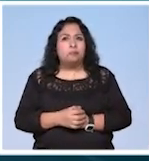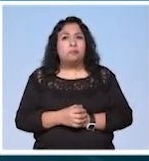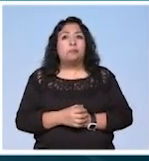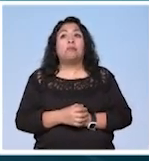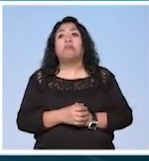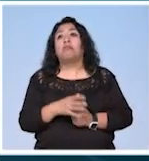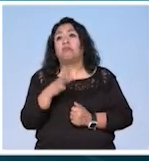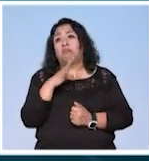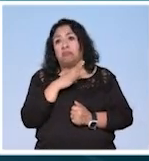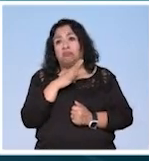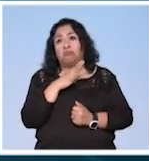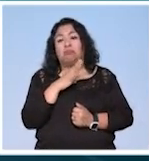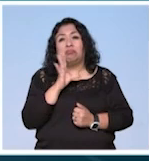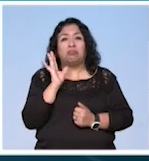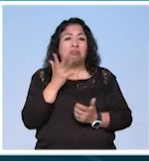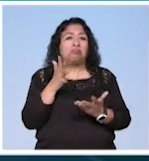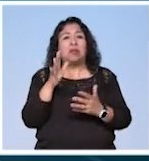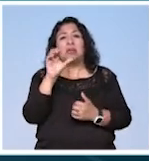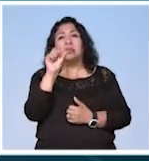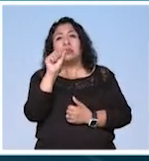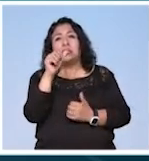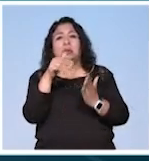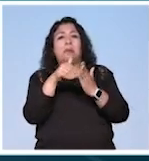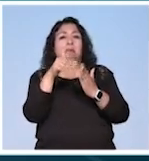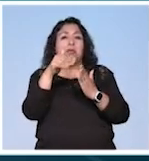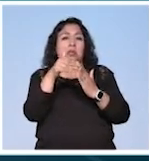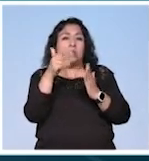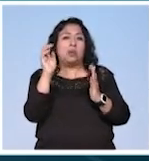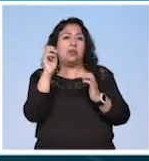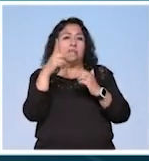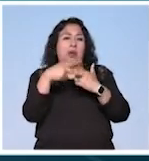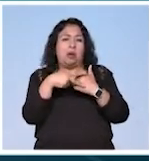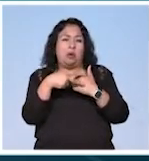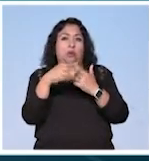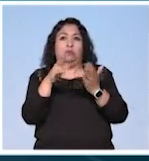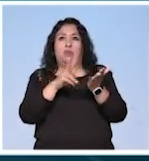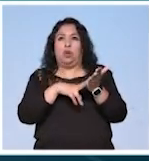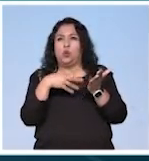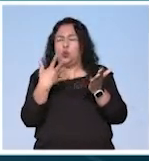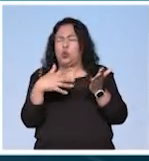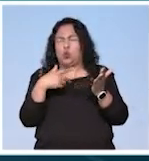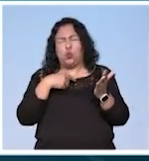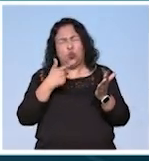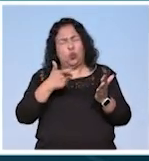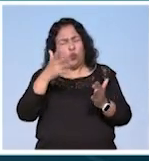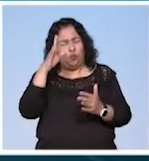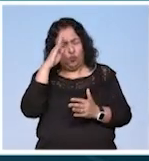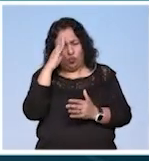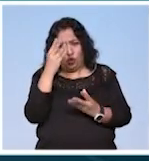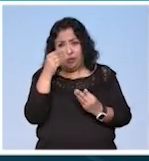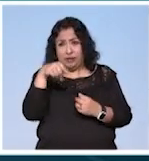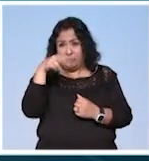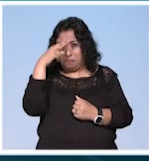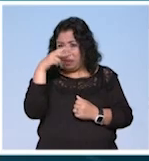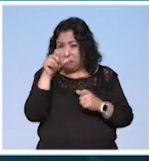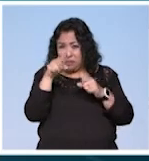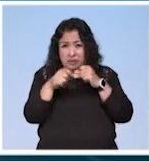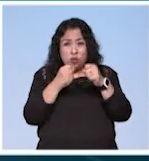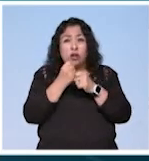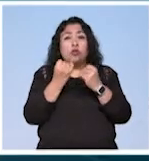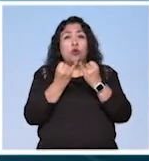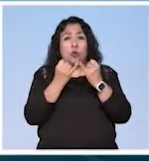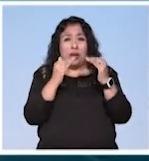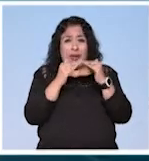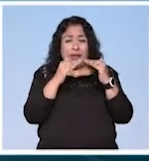alcanza cerca de 60 millones de euros unas cantidades impensables en México ese mismo año también